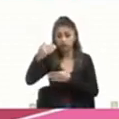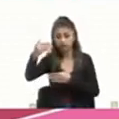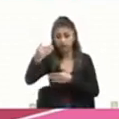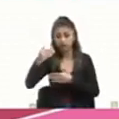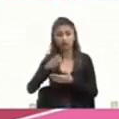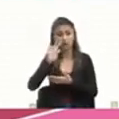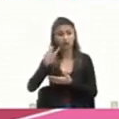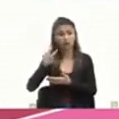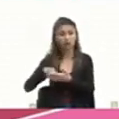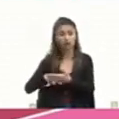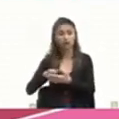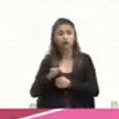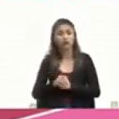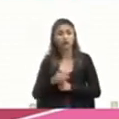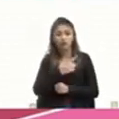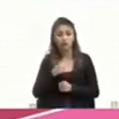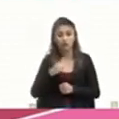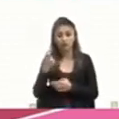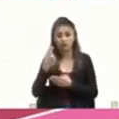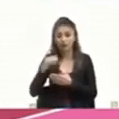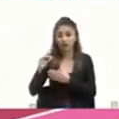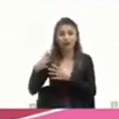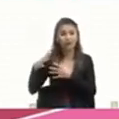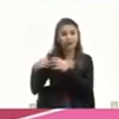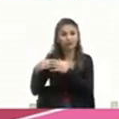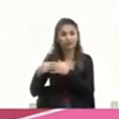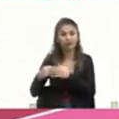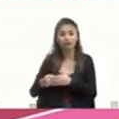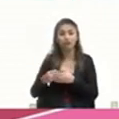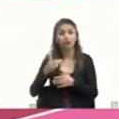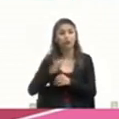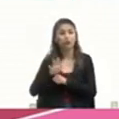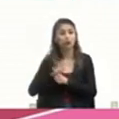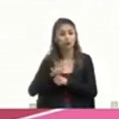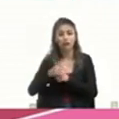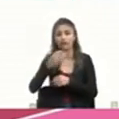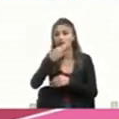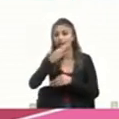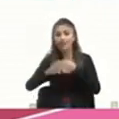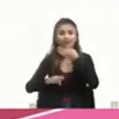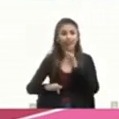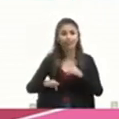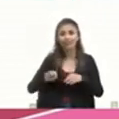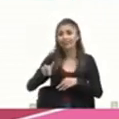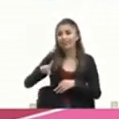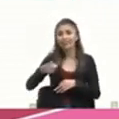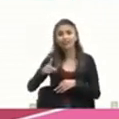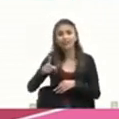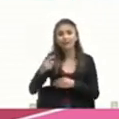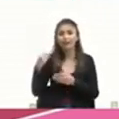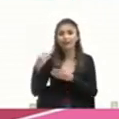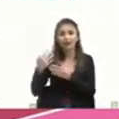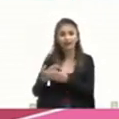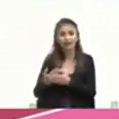estadístico de lo que veníamos arrastrando con las fiestas decembrinas